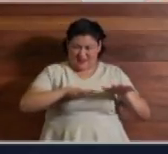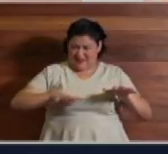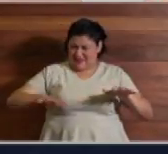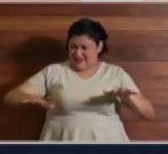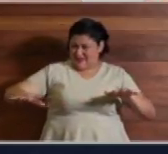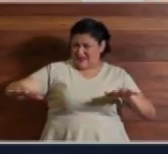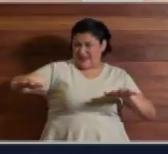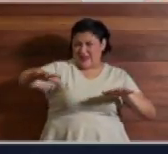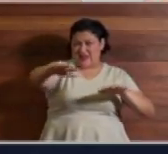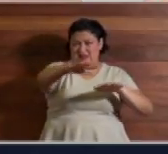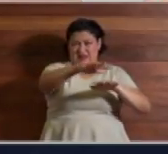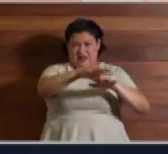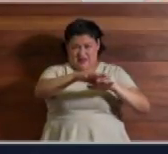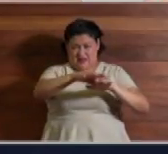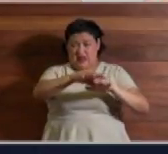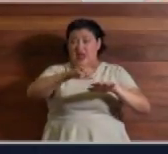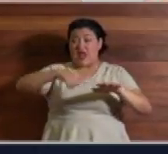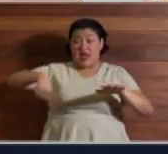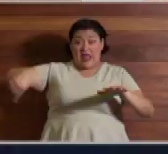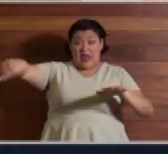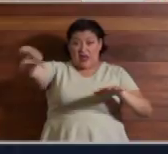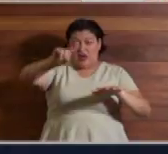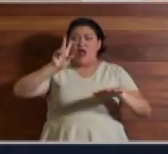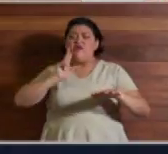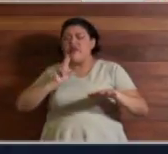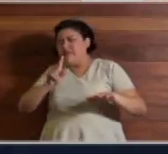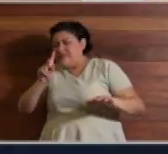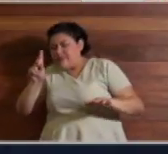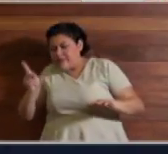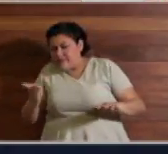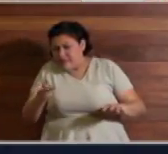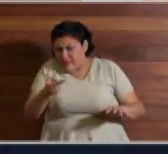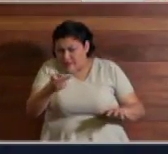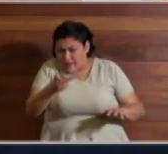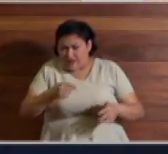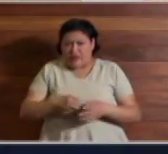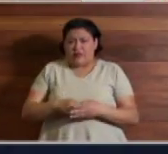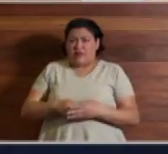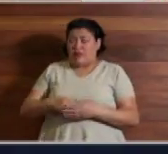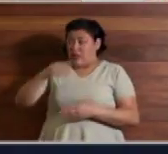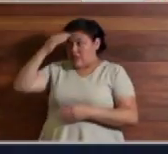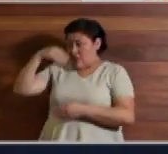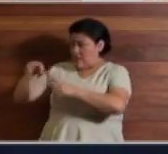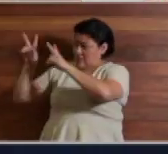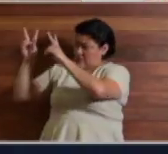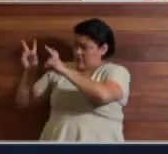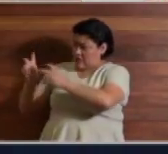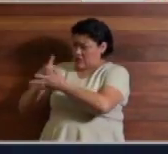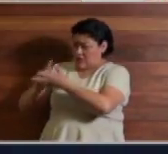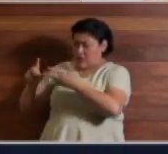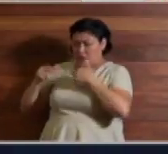consideran que es indiferente o no tiene relevancia la agenda de derechos humanos.